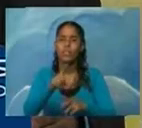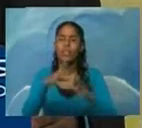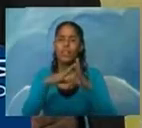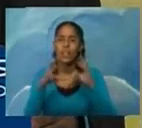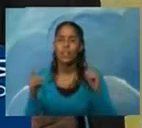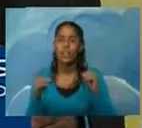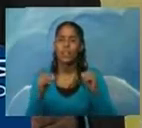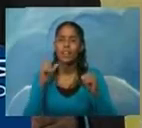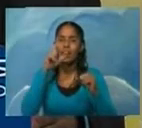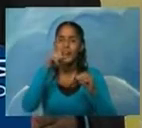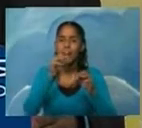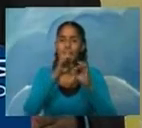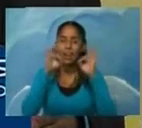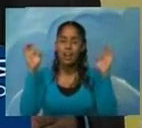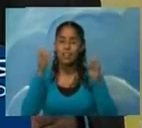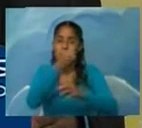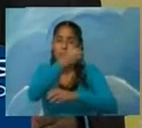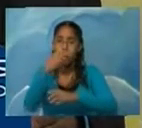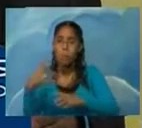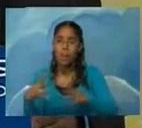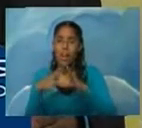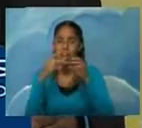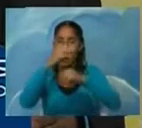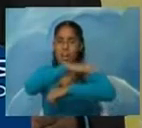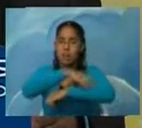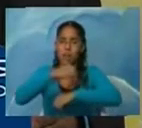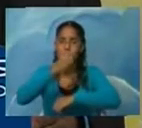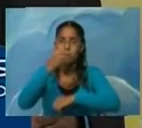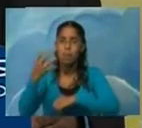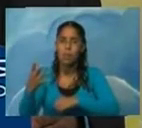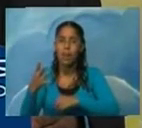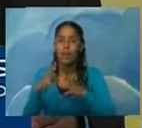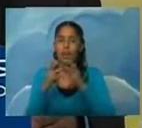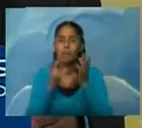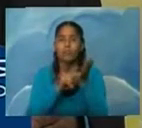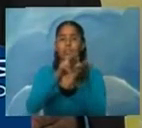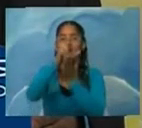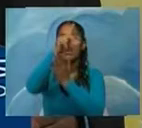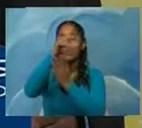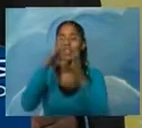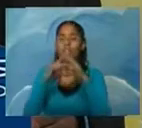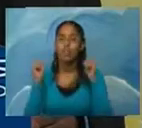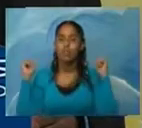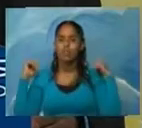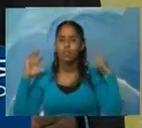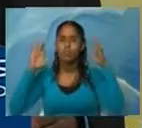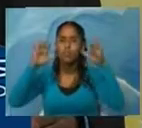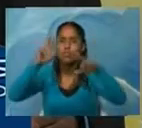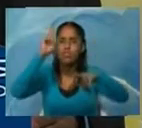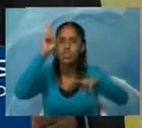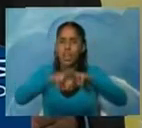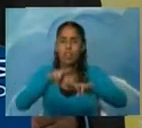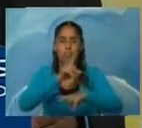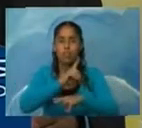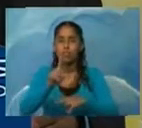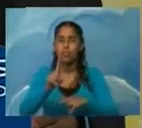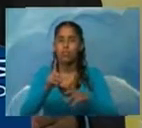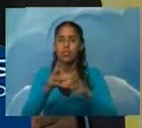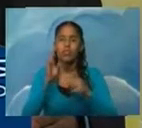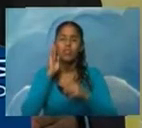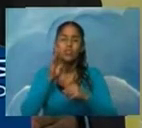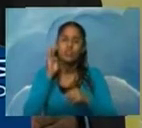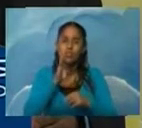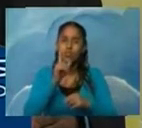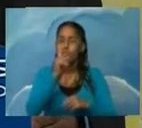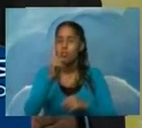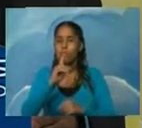la garza según su especie, la abubilla y el murciélago. Todo insecto alado será